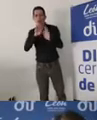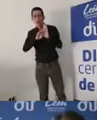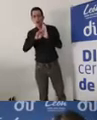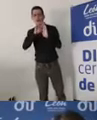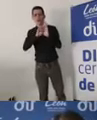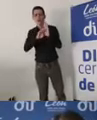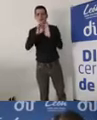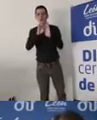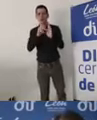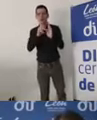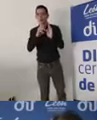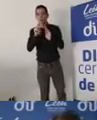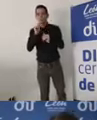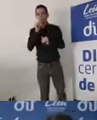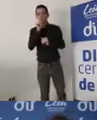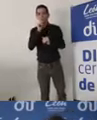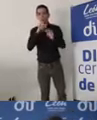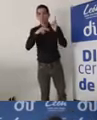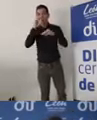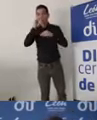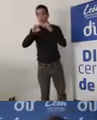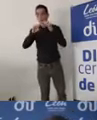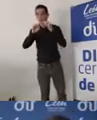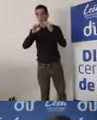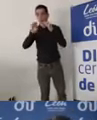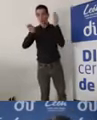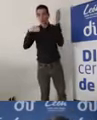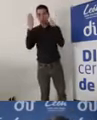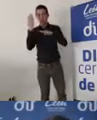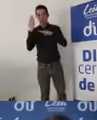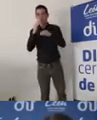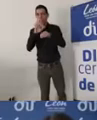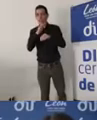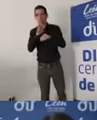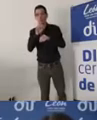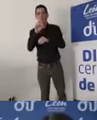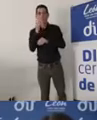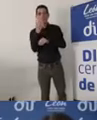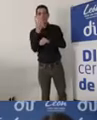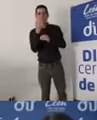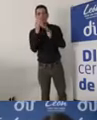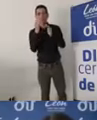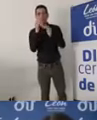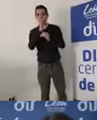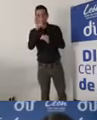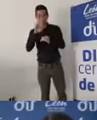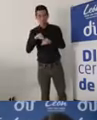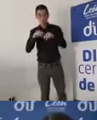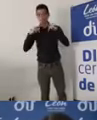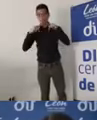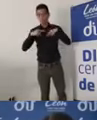hay, pues eso representa casi también el 25% de la población global. Entonces sí tenemos, sin duda alguna,